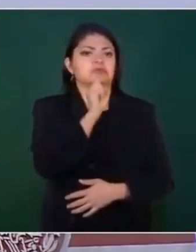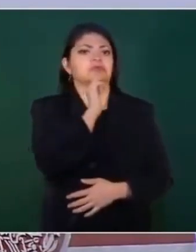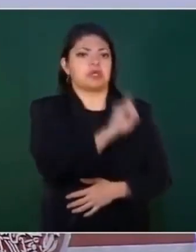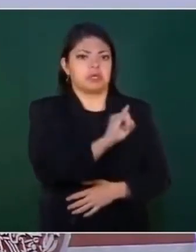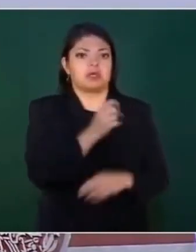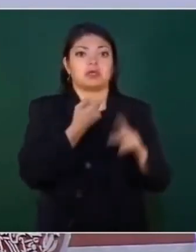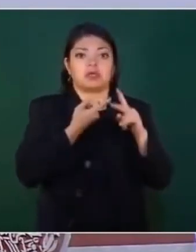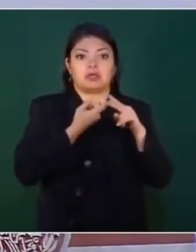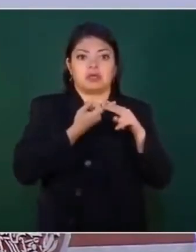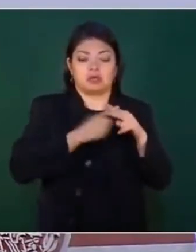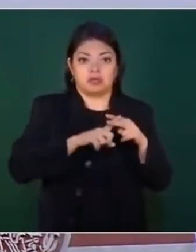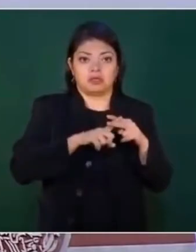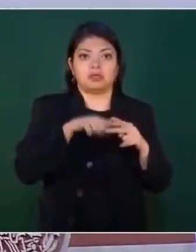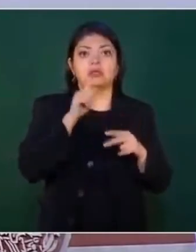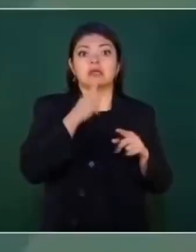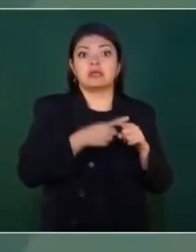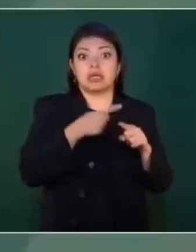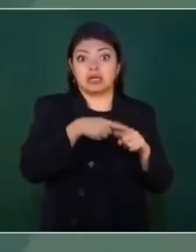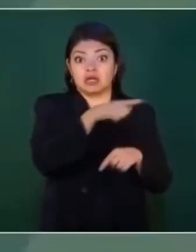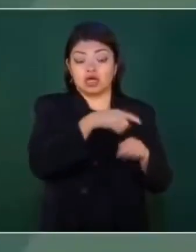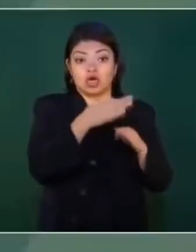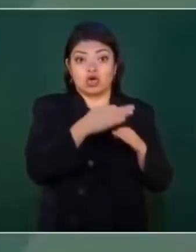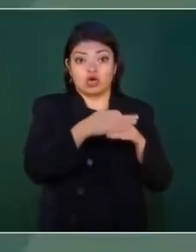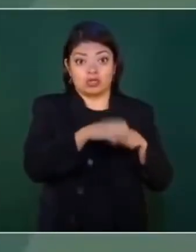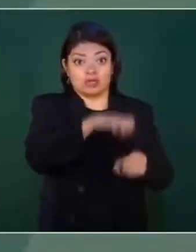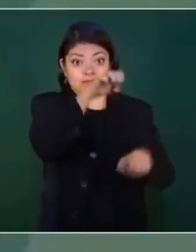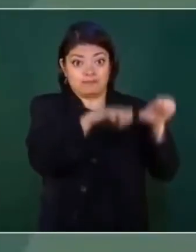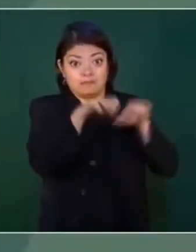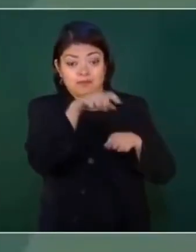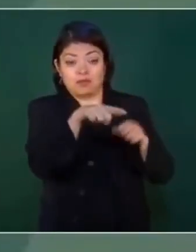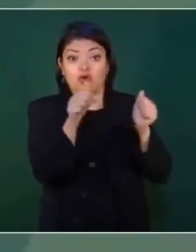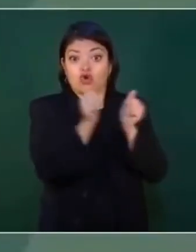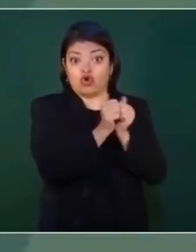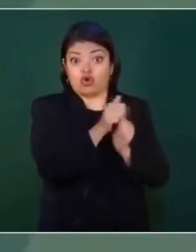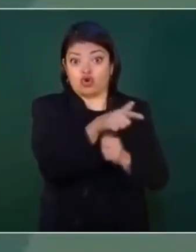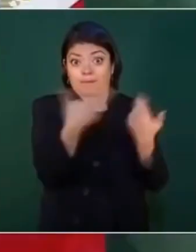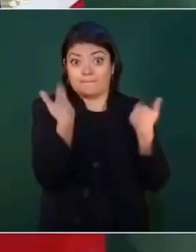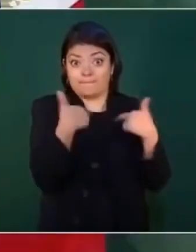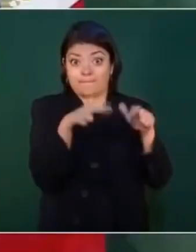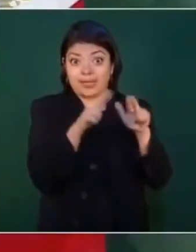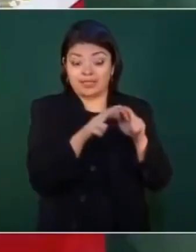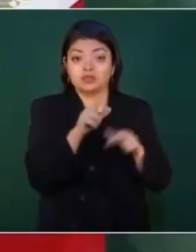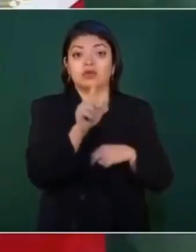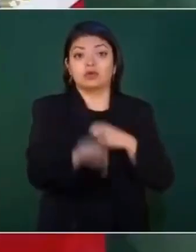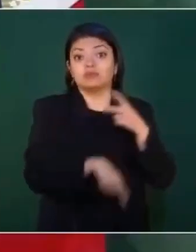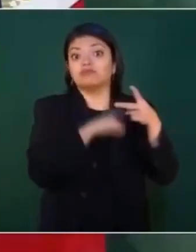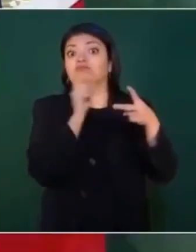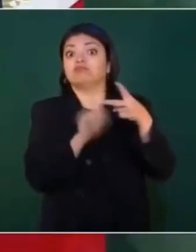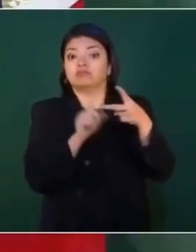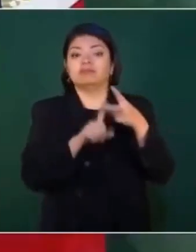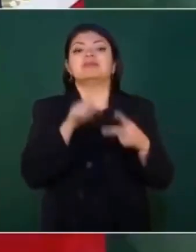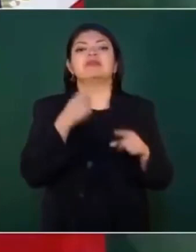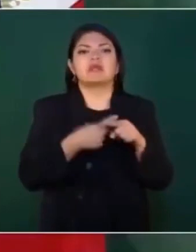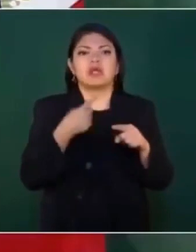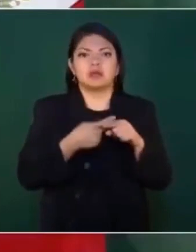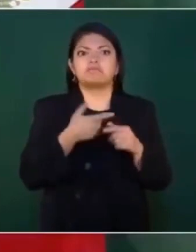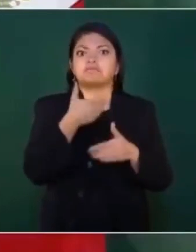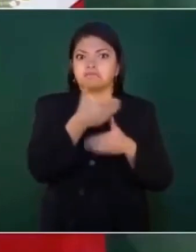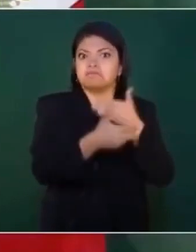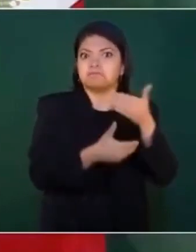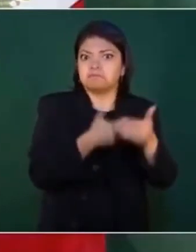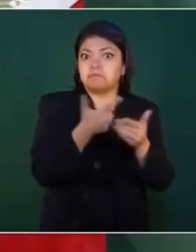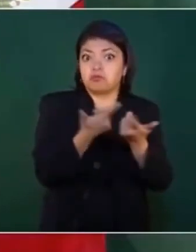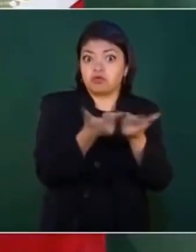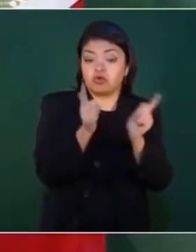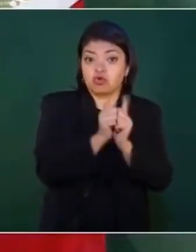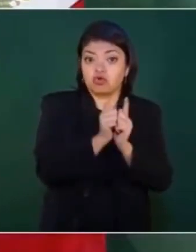para iniciar con los adultos mayores que están dentro del magisterio y poner en un segundo momento como prioridad, en la medida que se vaya avanzando con